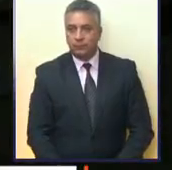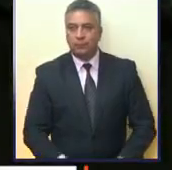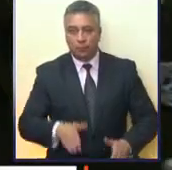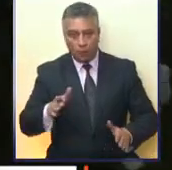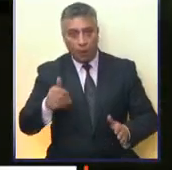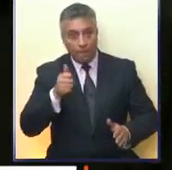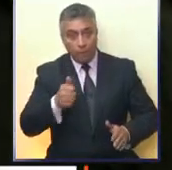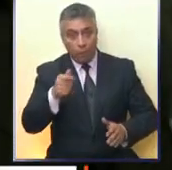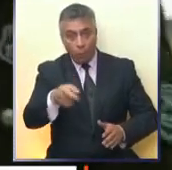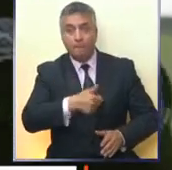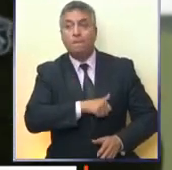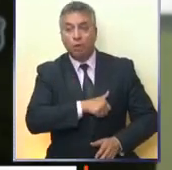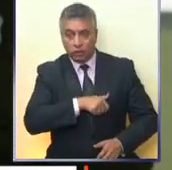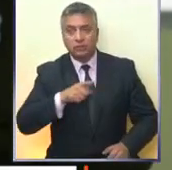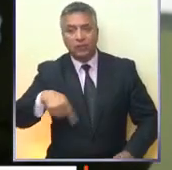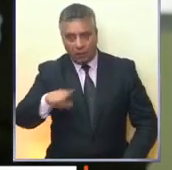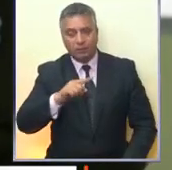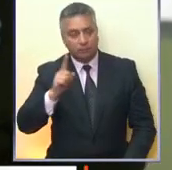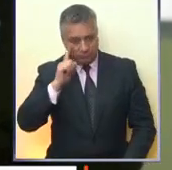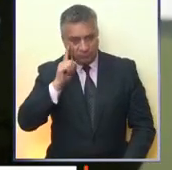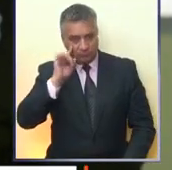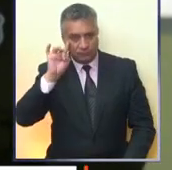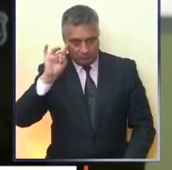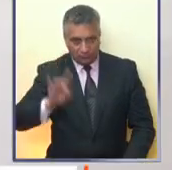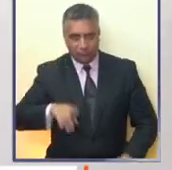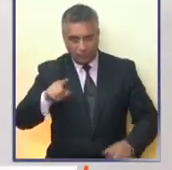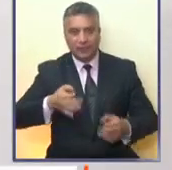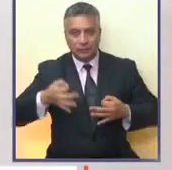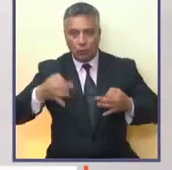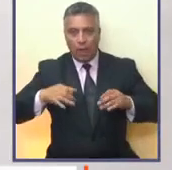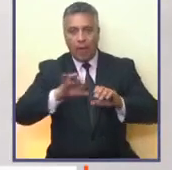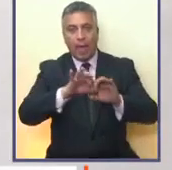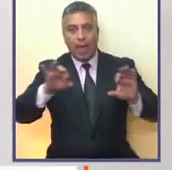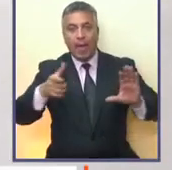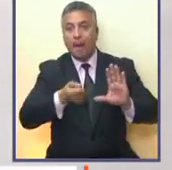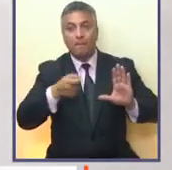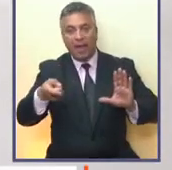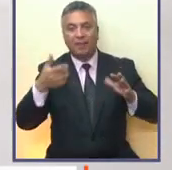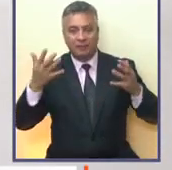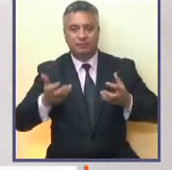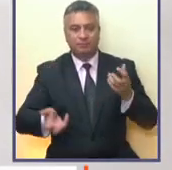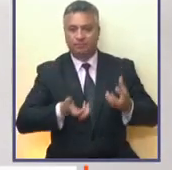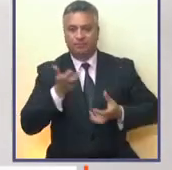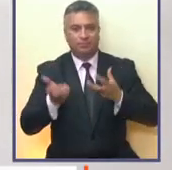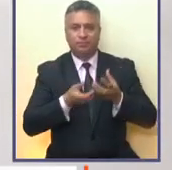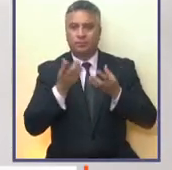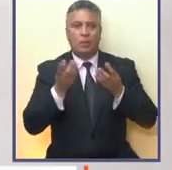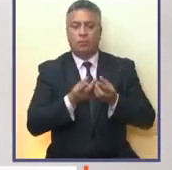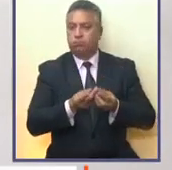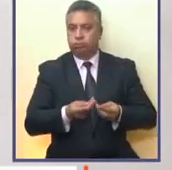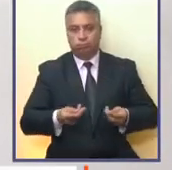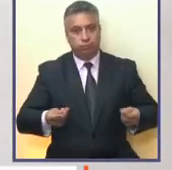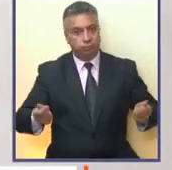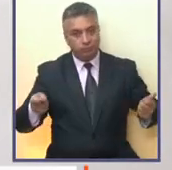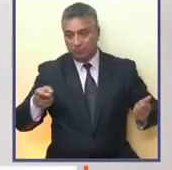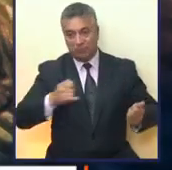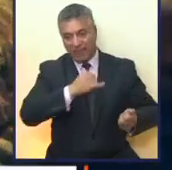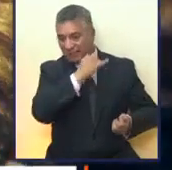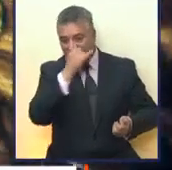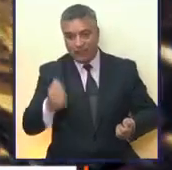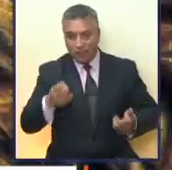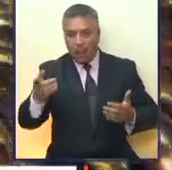propios policías tienen claro que en este caso lo más seguro es que la espada haya sido fundida. Y con eso desaparece para siempre este regalo